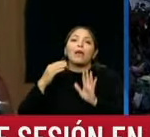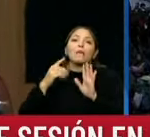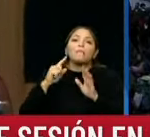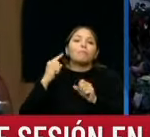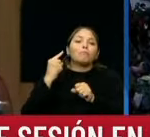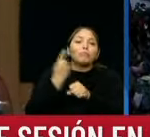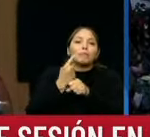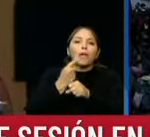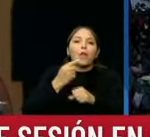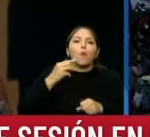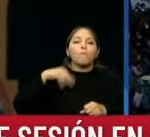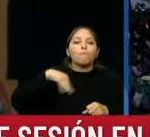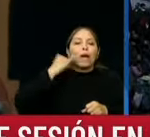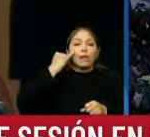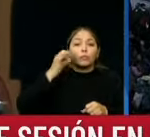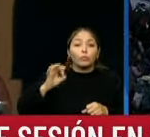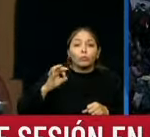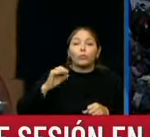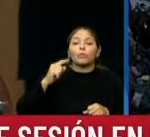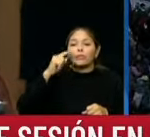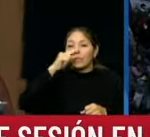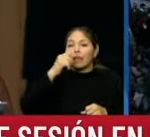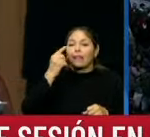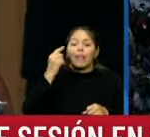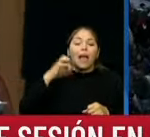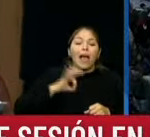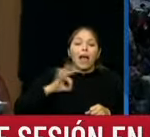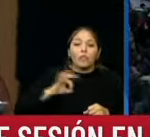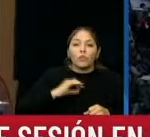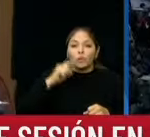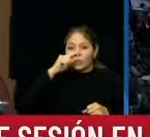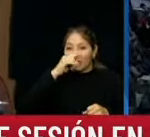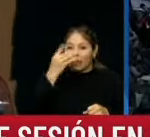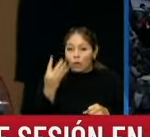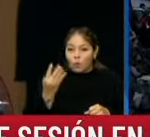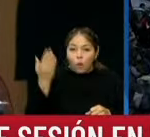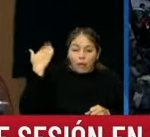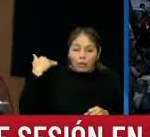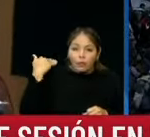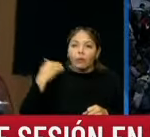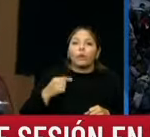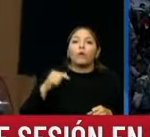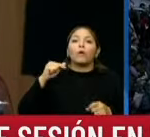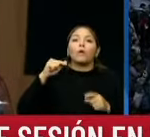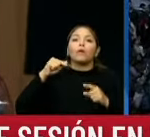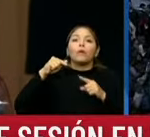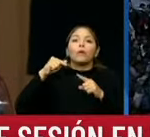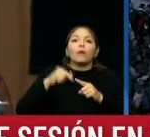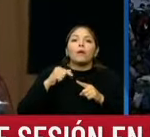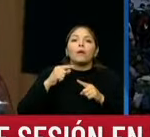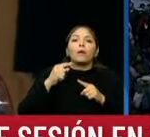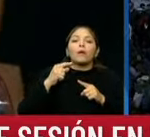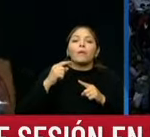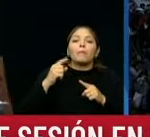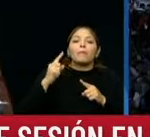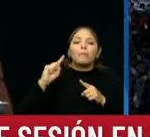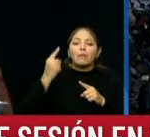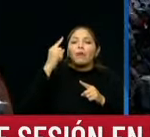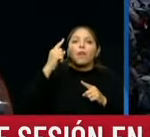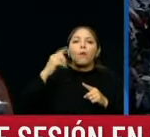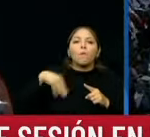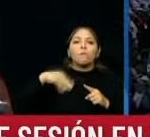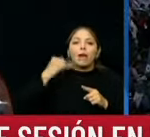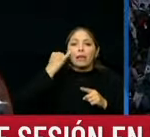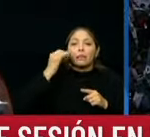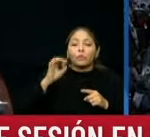que aquella vez la ley Bases consiguió en general 144. Claro, claro. Y fue una ley mucho menos trabajada, Edu, con mucho más